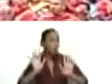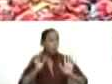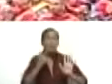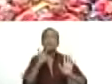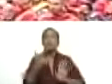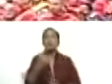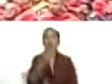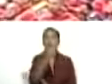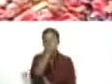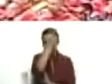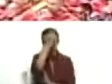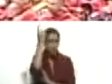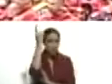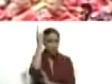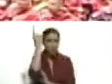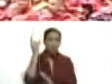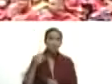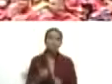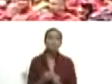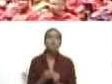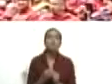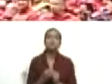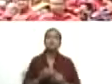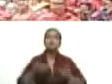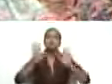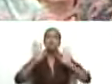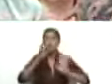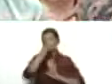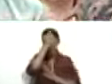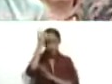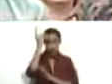Diosdado. A Dios rogando